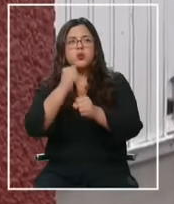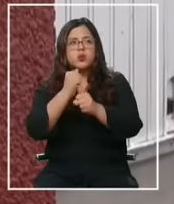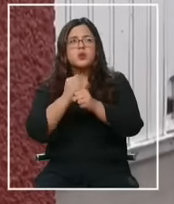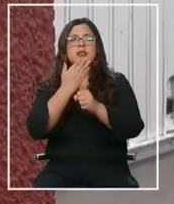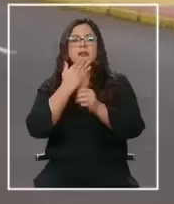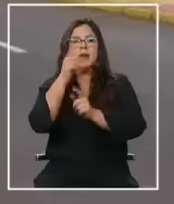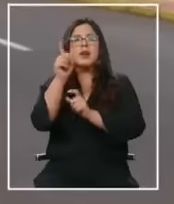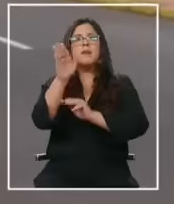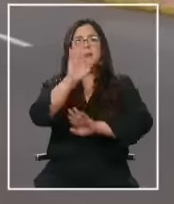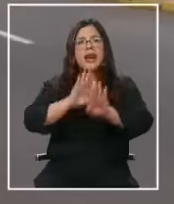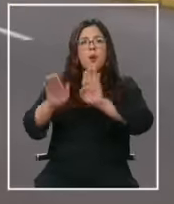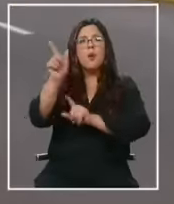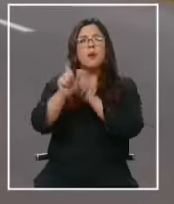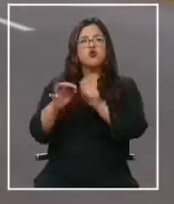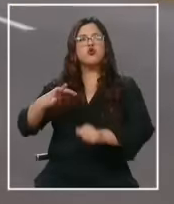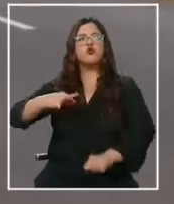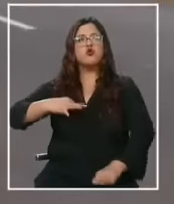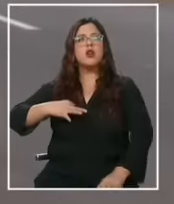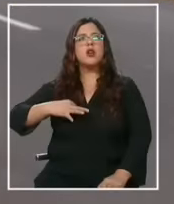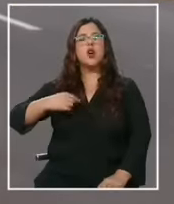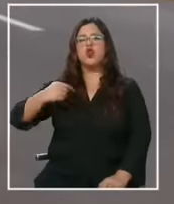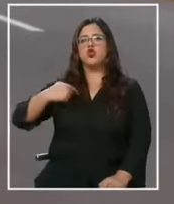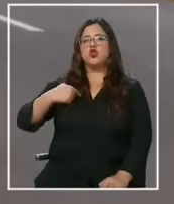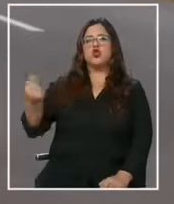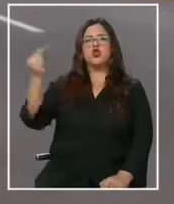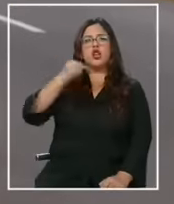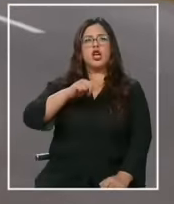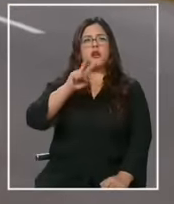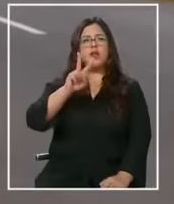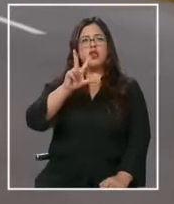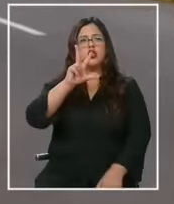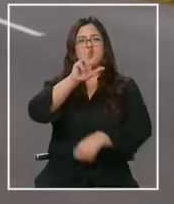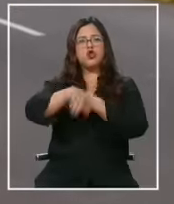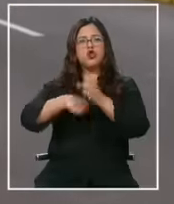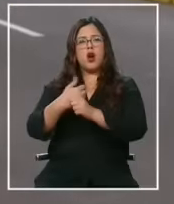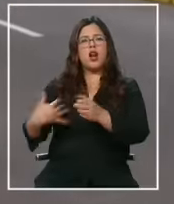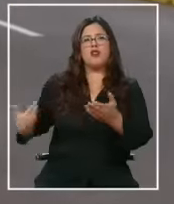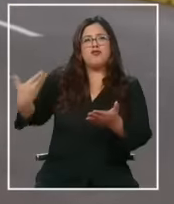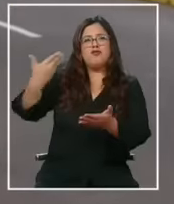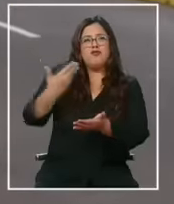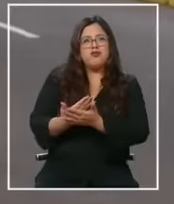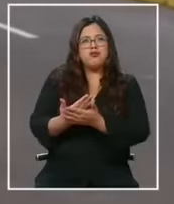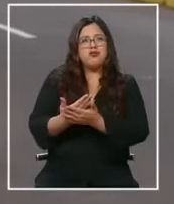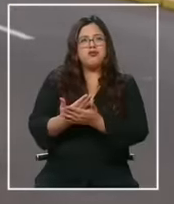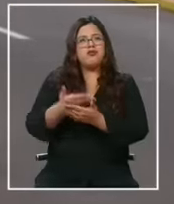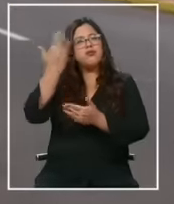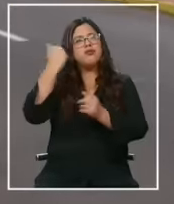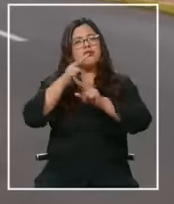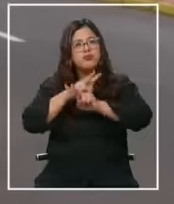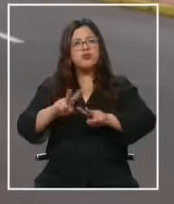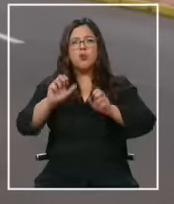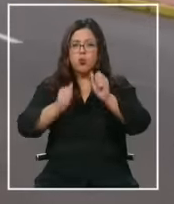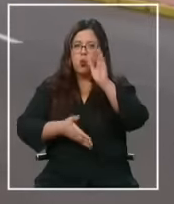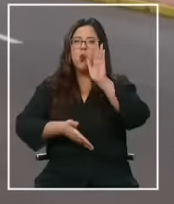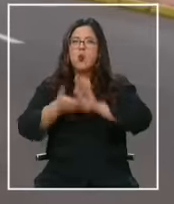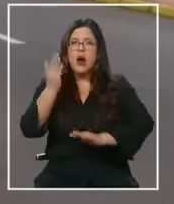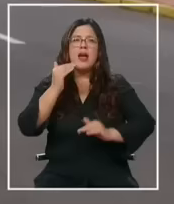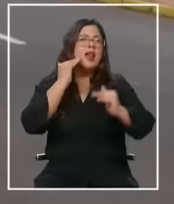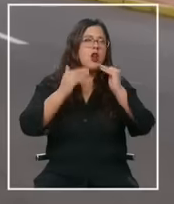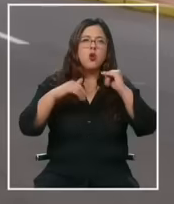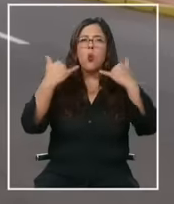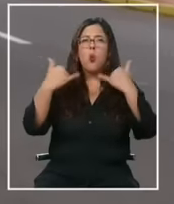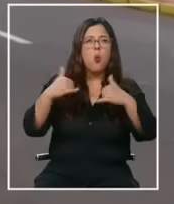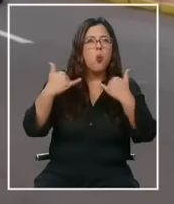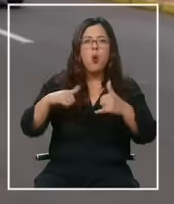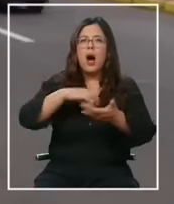nosotros como ciudadanos. Yo llegué hace 28 años acá a Hospicio, era tranquilo, podíamos salir los niños, jugar a